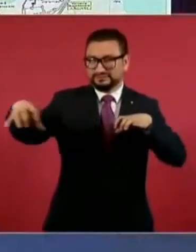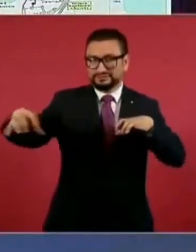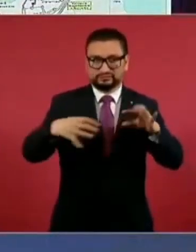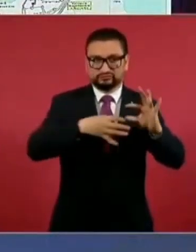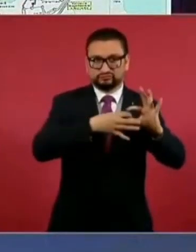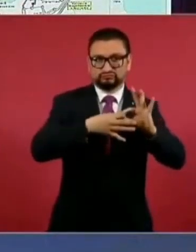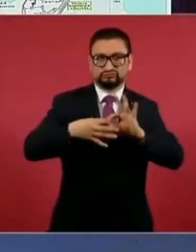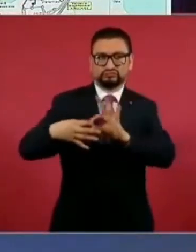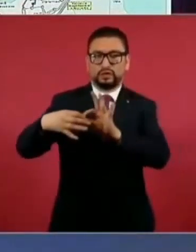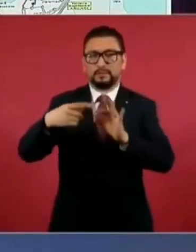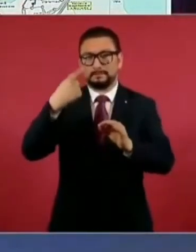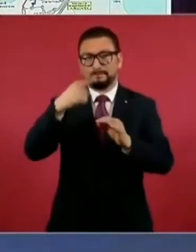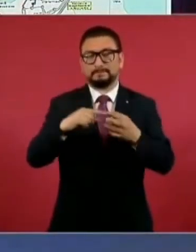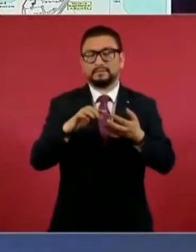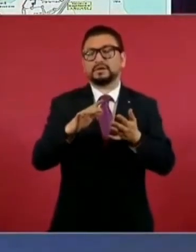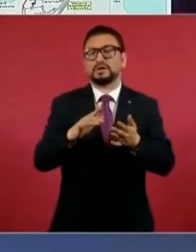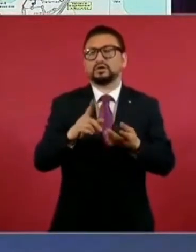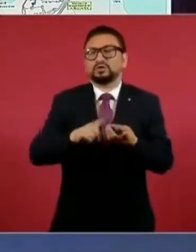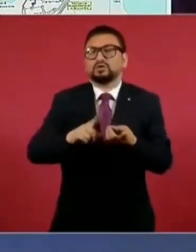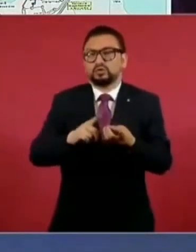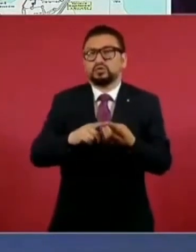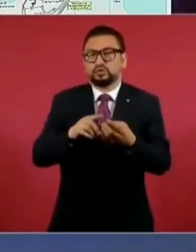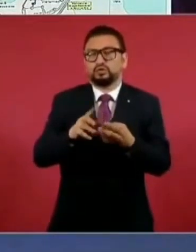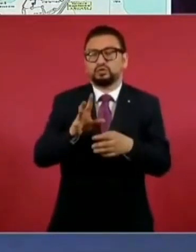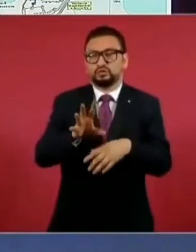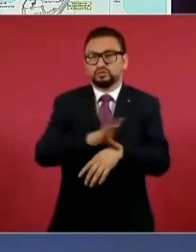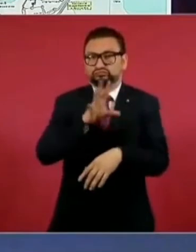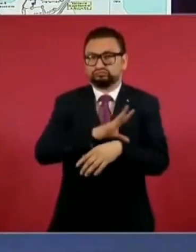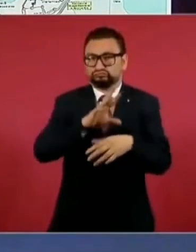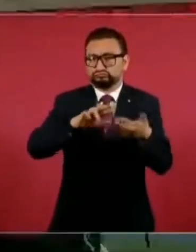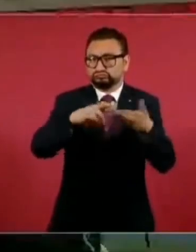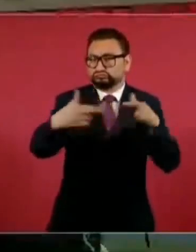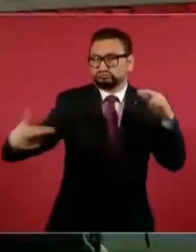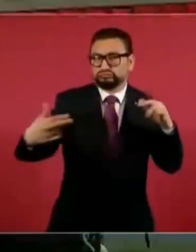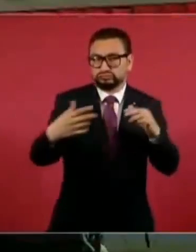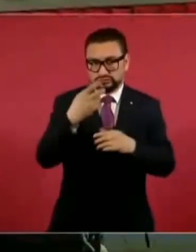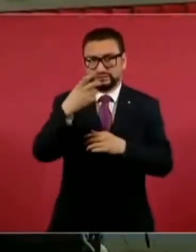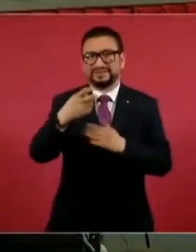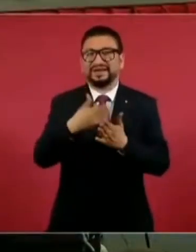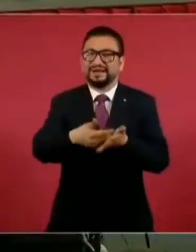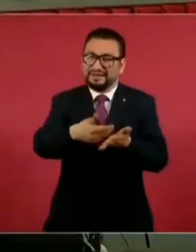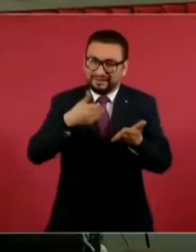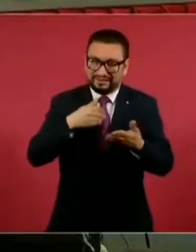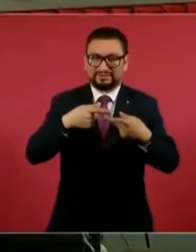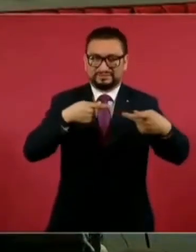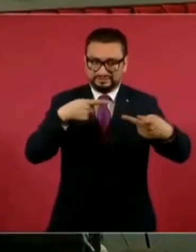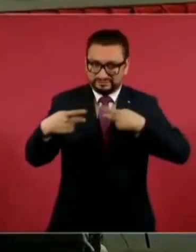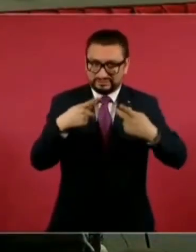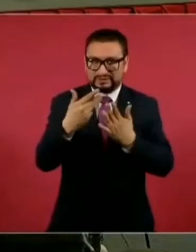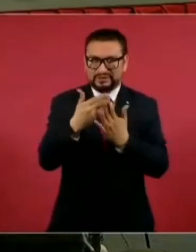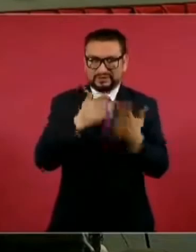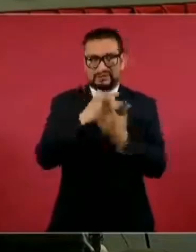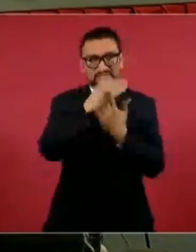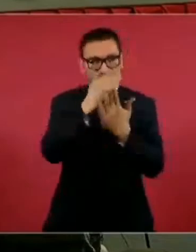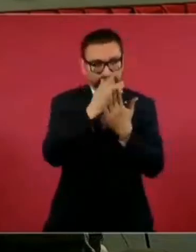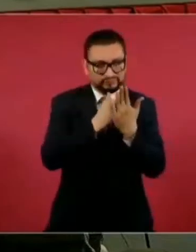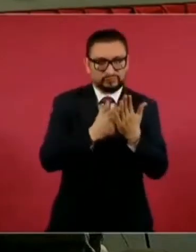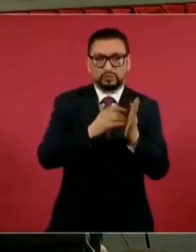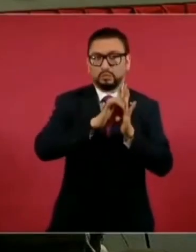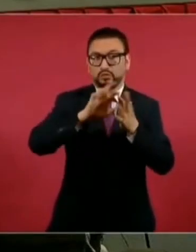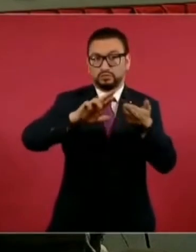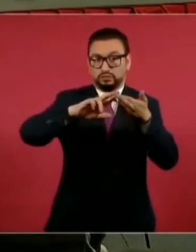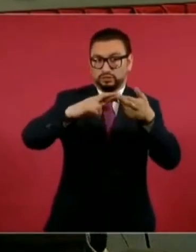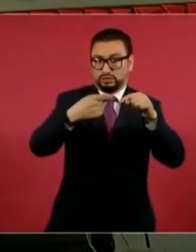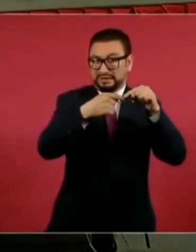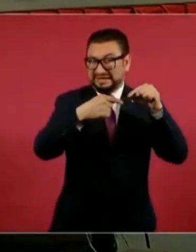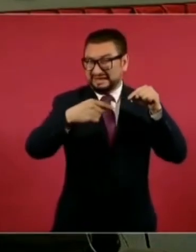dónde va a tener efecto, ¿sí? Es parte de la planeación, ¿verdad? Si yo pongo una línea aquí larga, bueno,